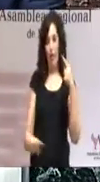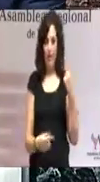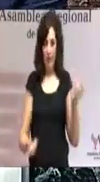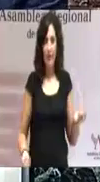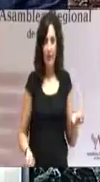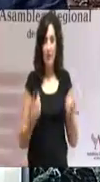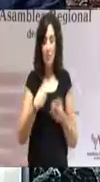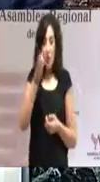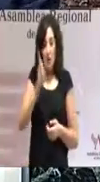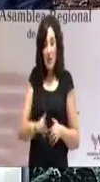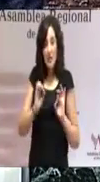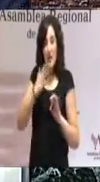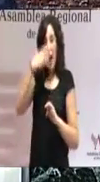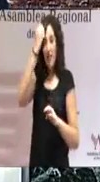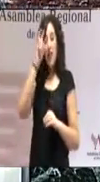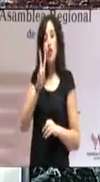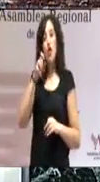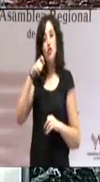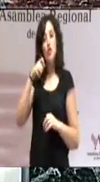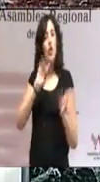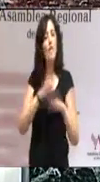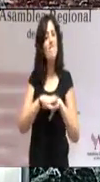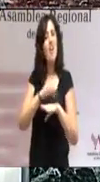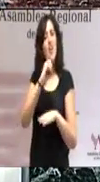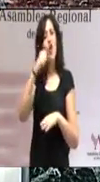de abril ha sido en la región de Murcia